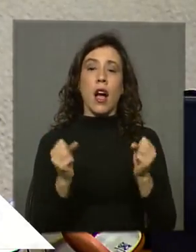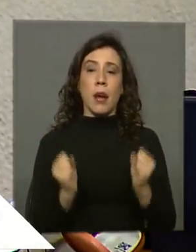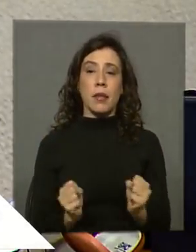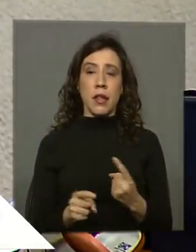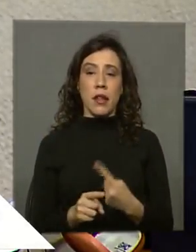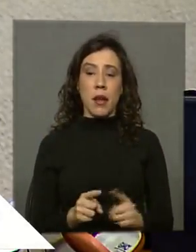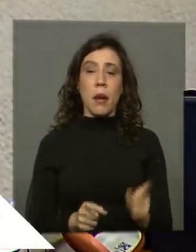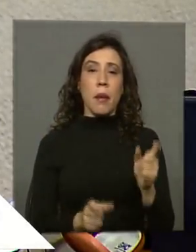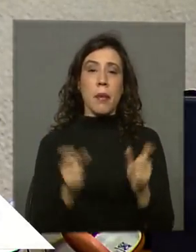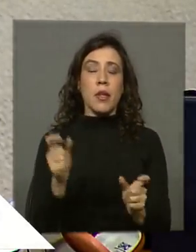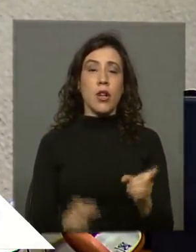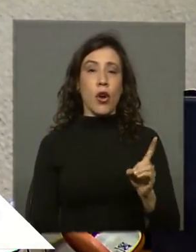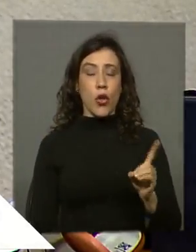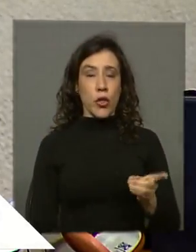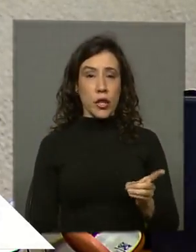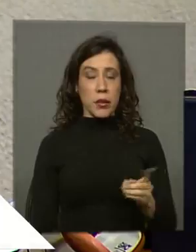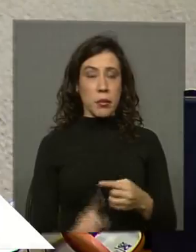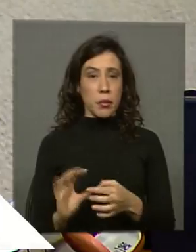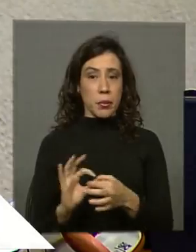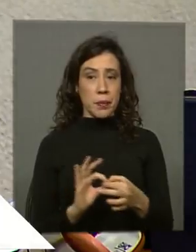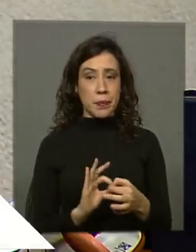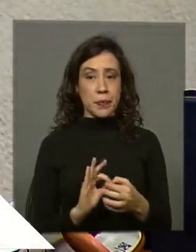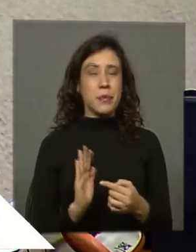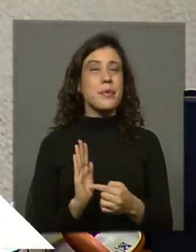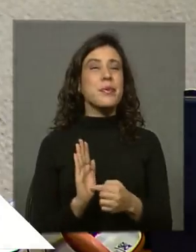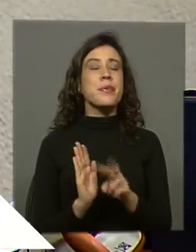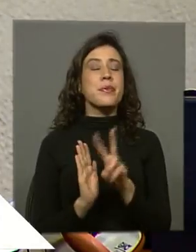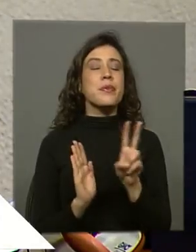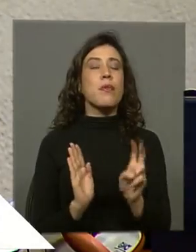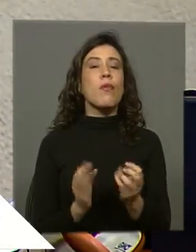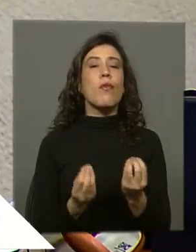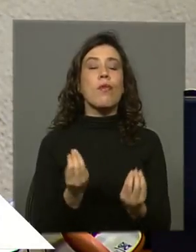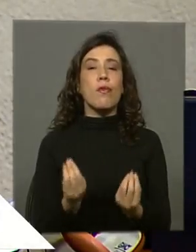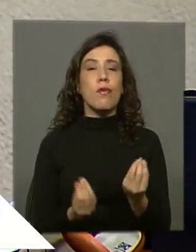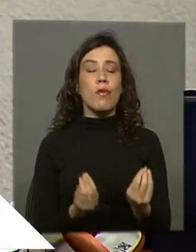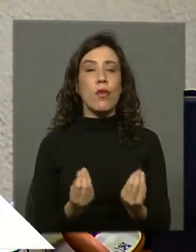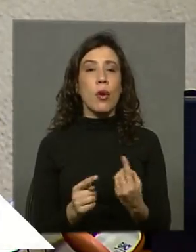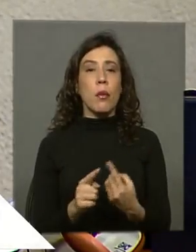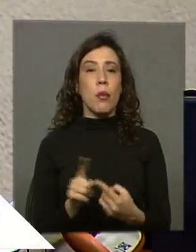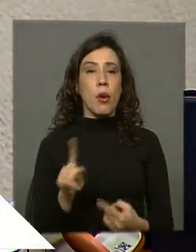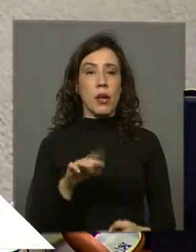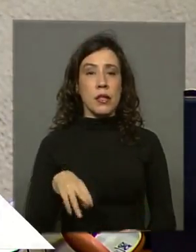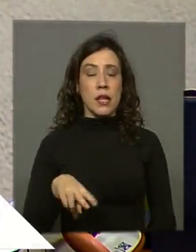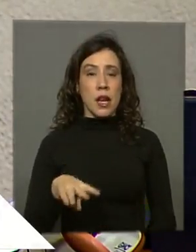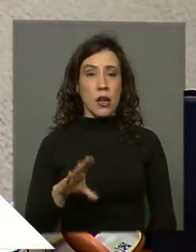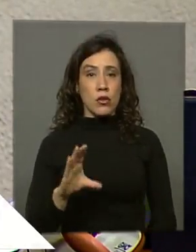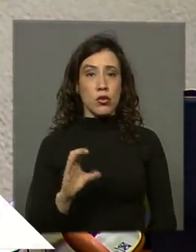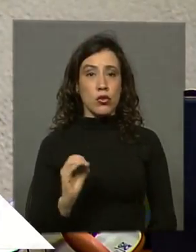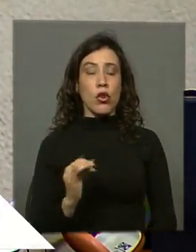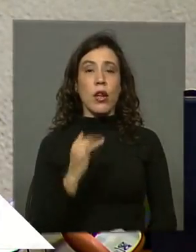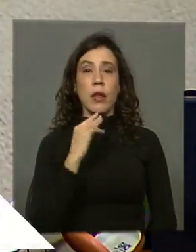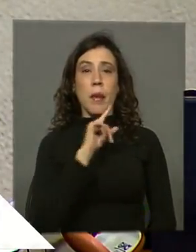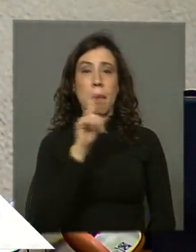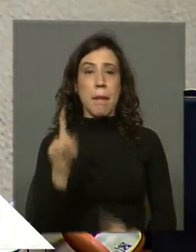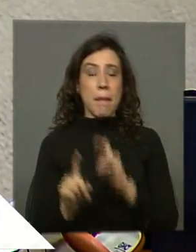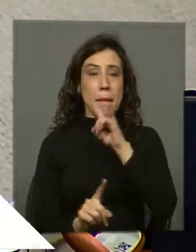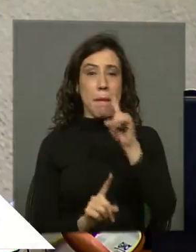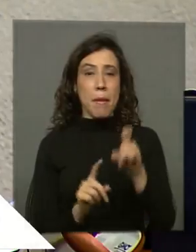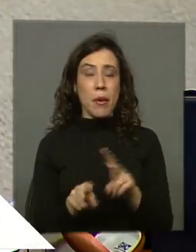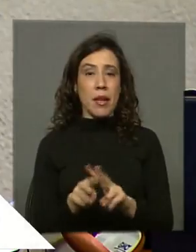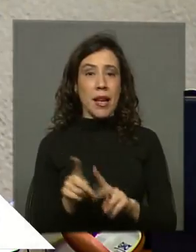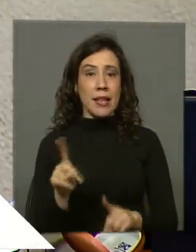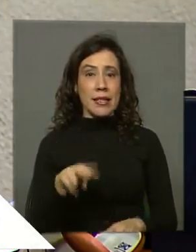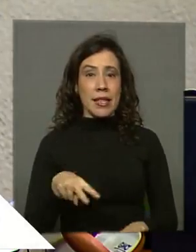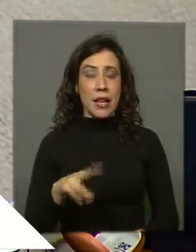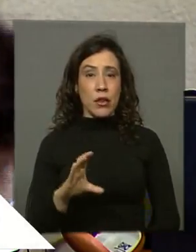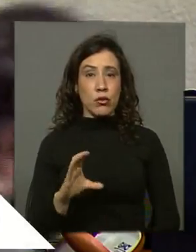personas con discapacidad y es por eso que esto tiene que ver en cómo a través del censo y a través de las preguntas que realiza el